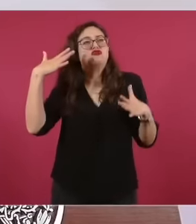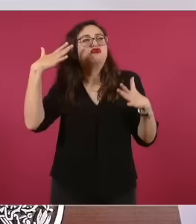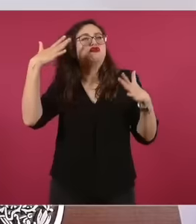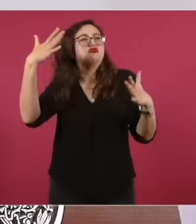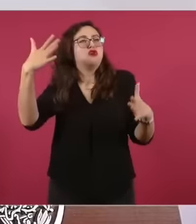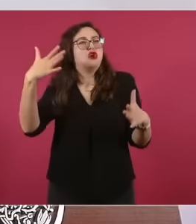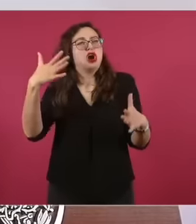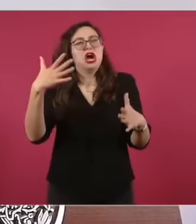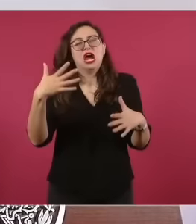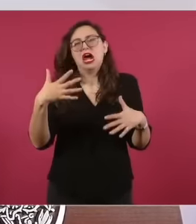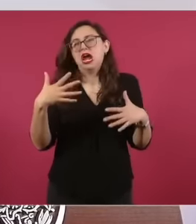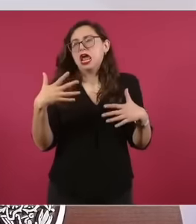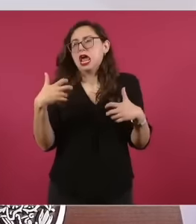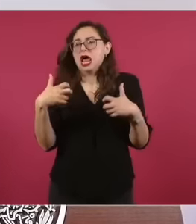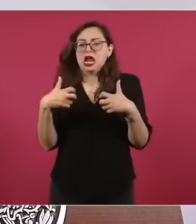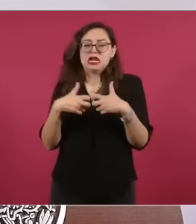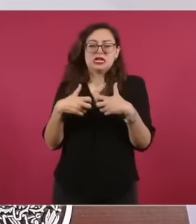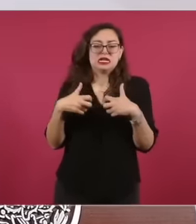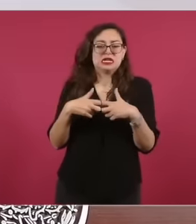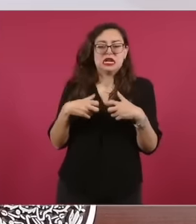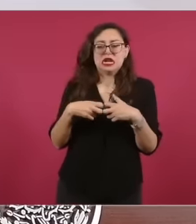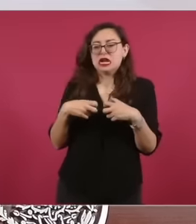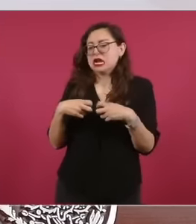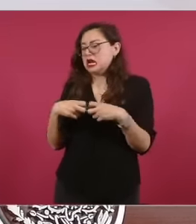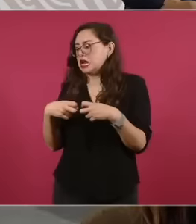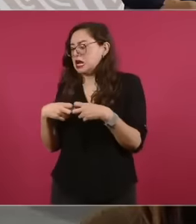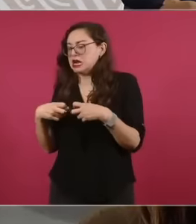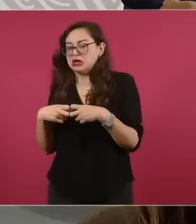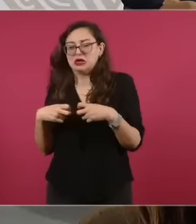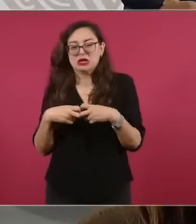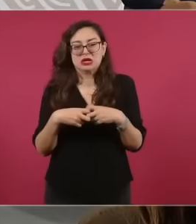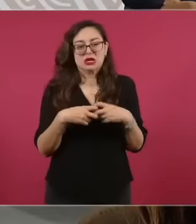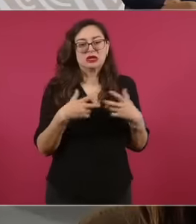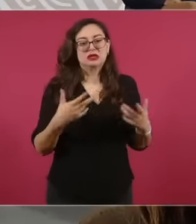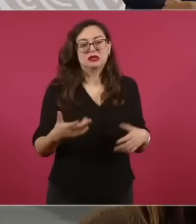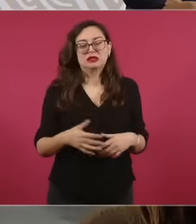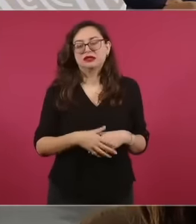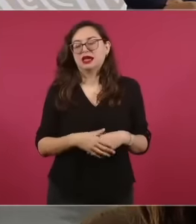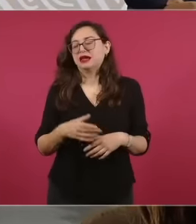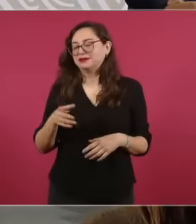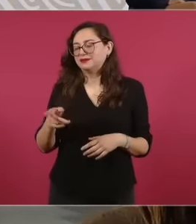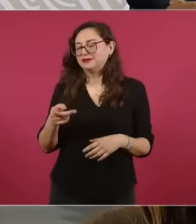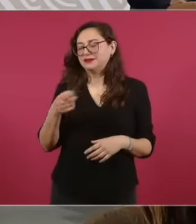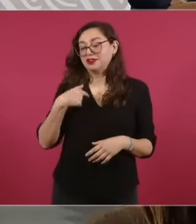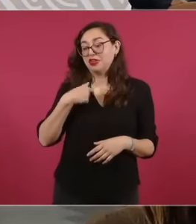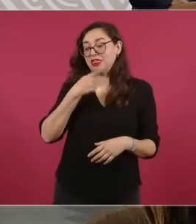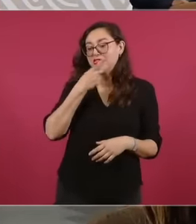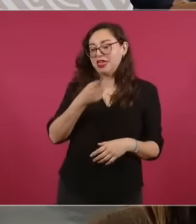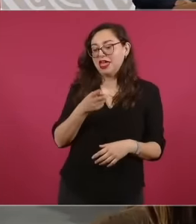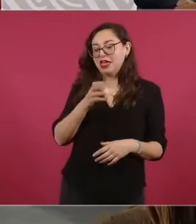judicial. Yo no sé por qué siempre traigo la reforma fiscal.